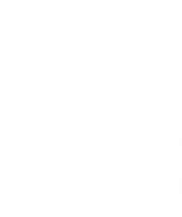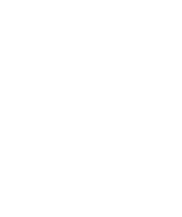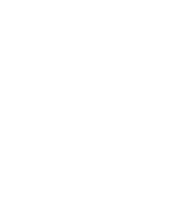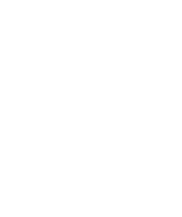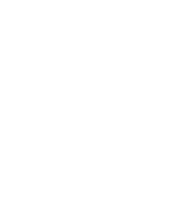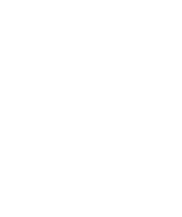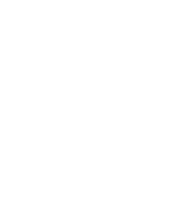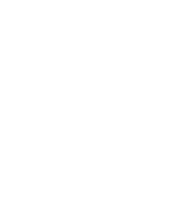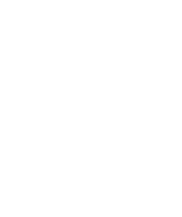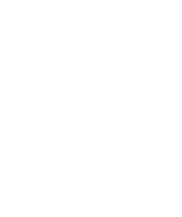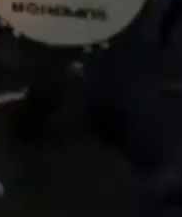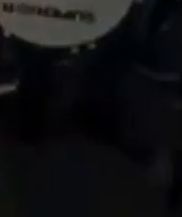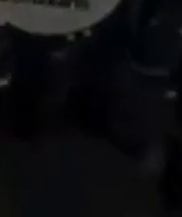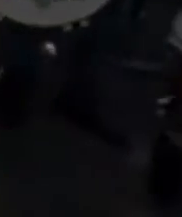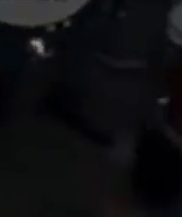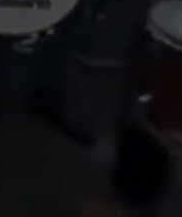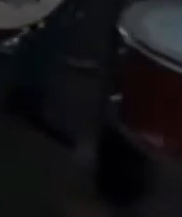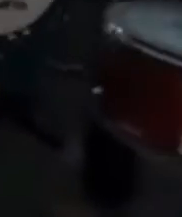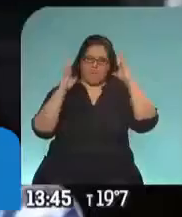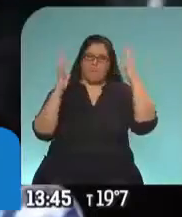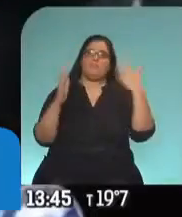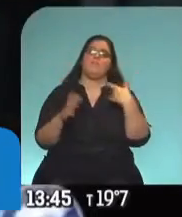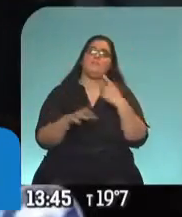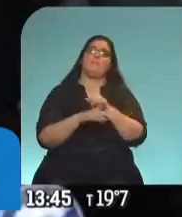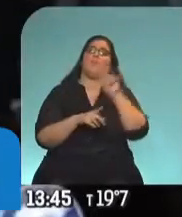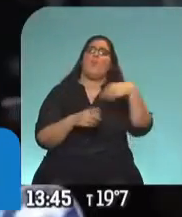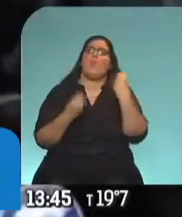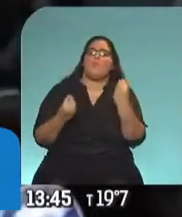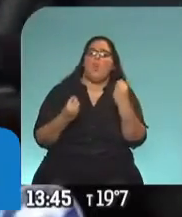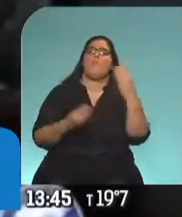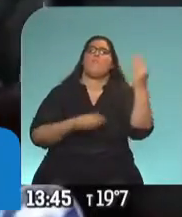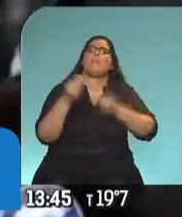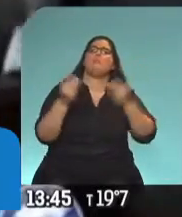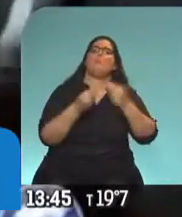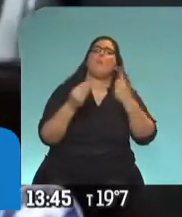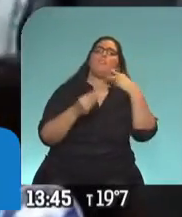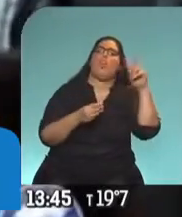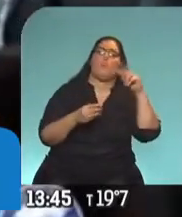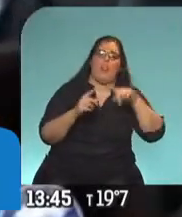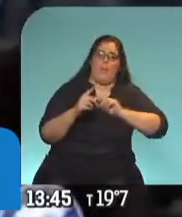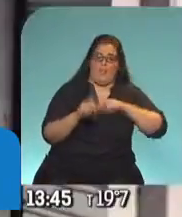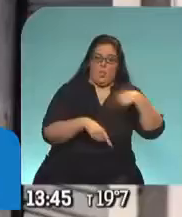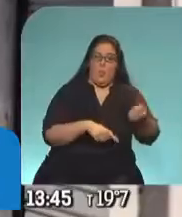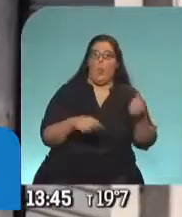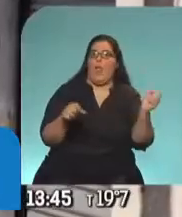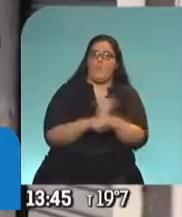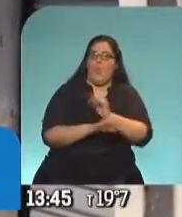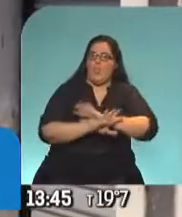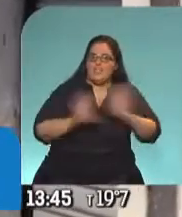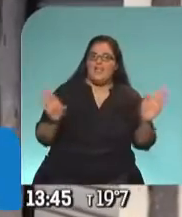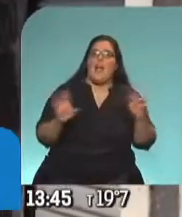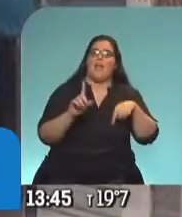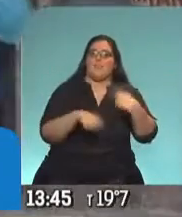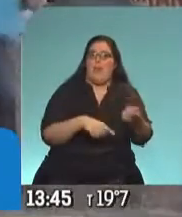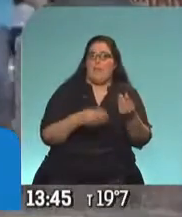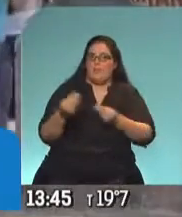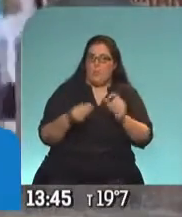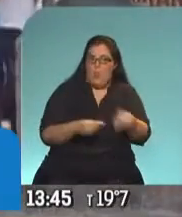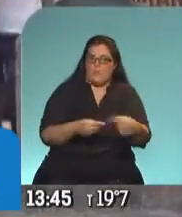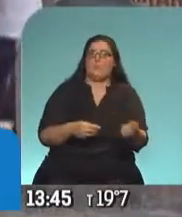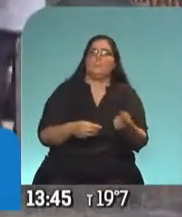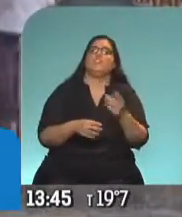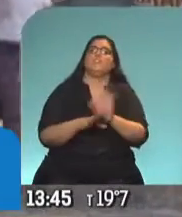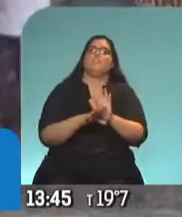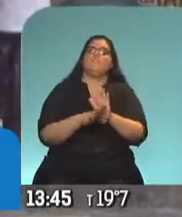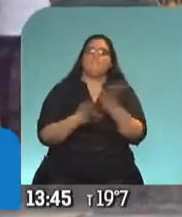para la población son uno alejandro giammatei presidente de la república dos con suelo porras fiscal